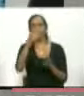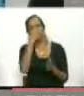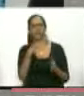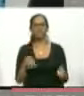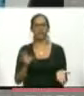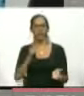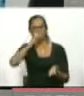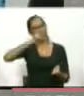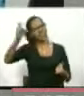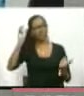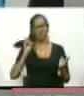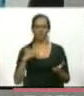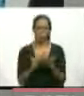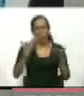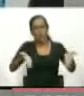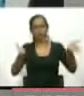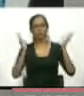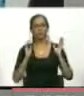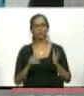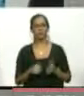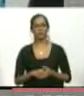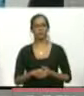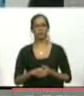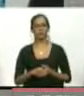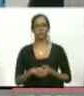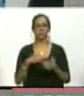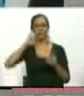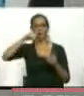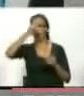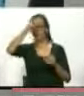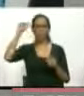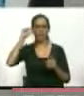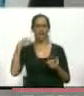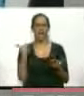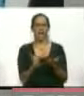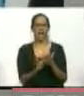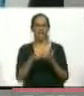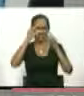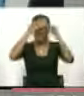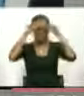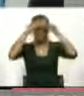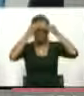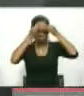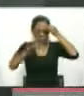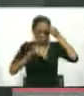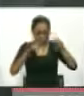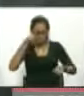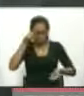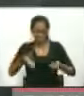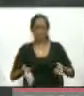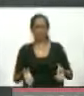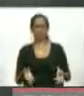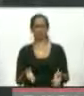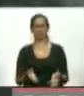maldito hasta cuándo van a neto pero ya un lobo natal oaxaca hasta las cejas se le están cayendo ya